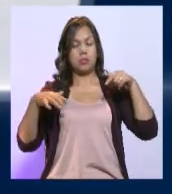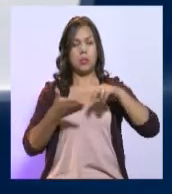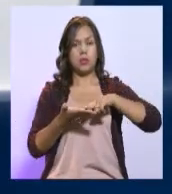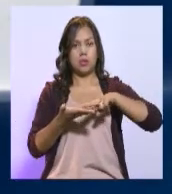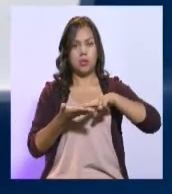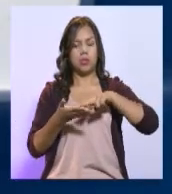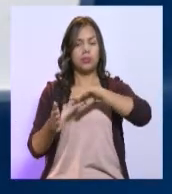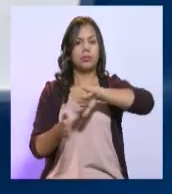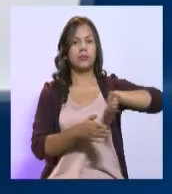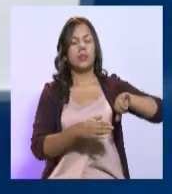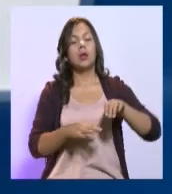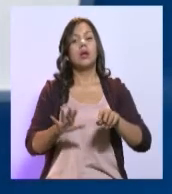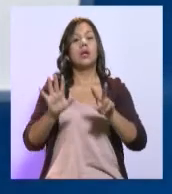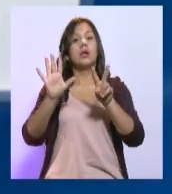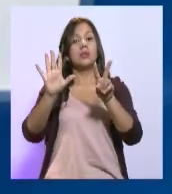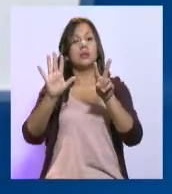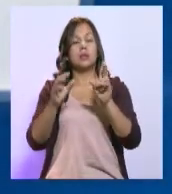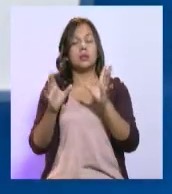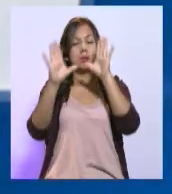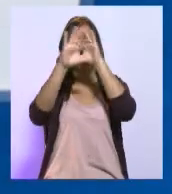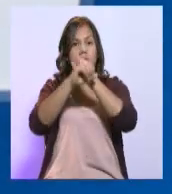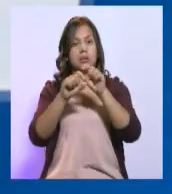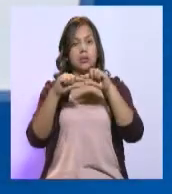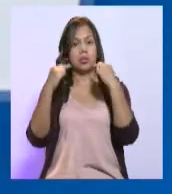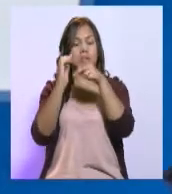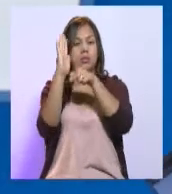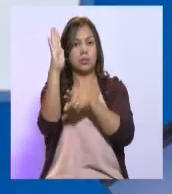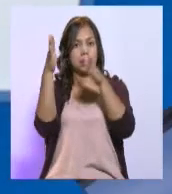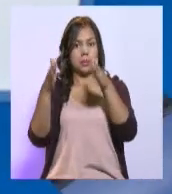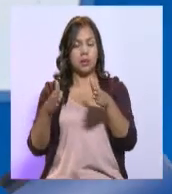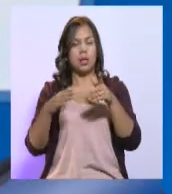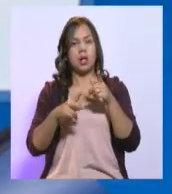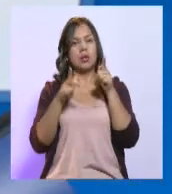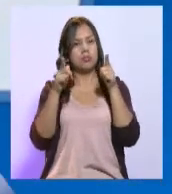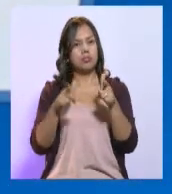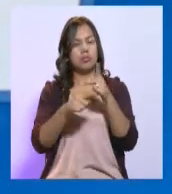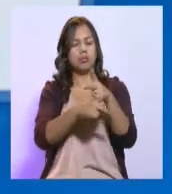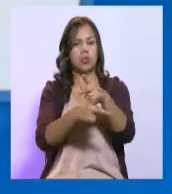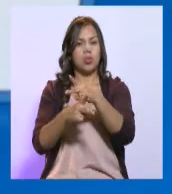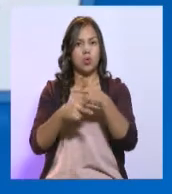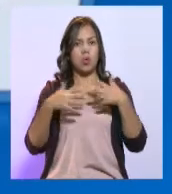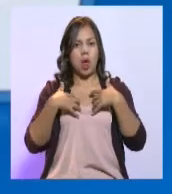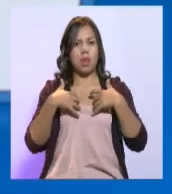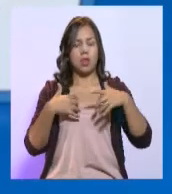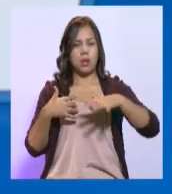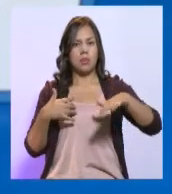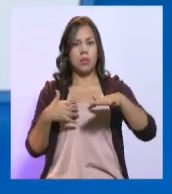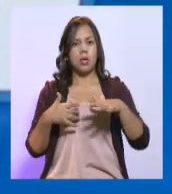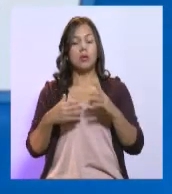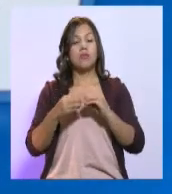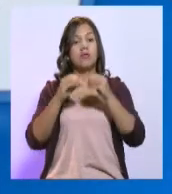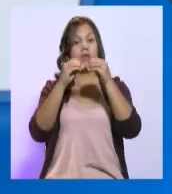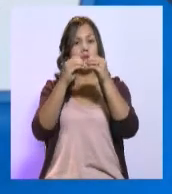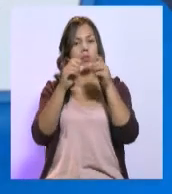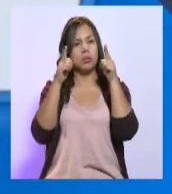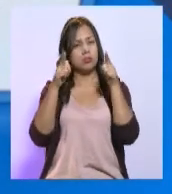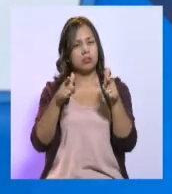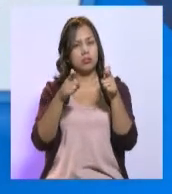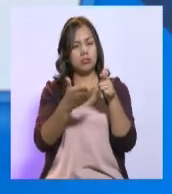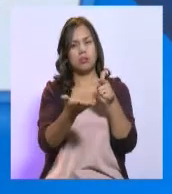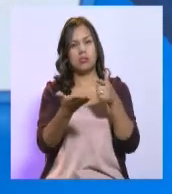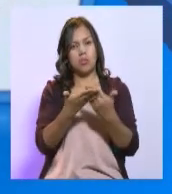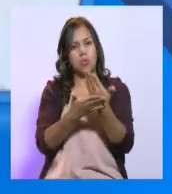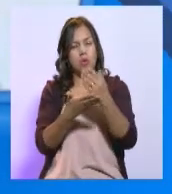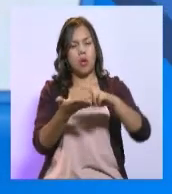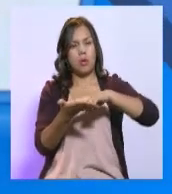A las 19 horas, Grupo Parlamentario por el Bienestar Animal organiza el foro Construcción de Legislación sobre el Bienestar Animal en el Contexto